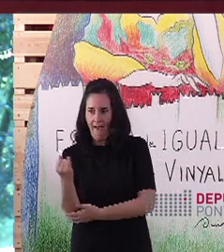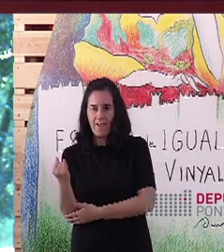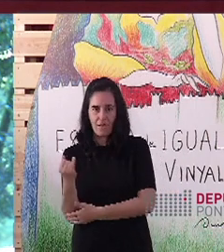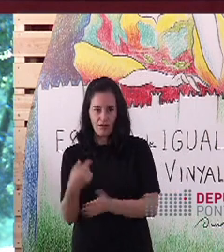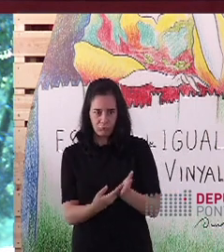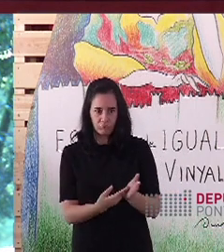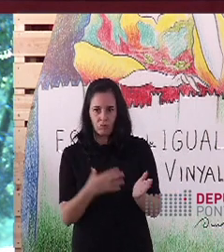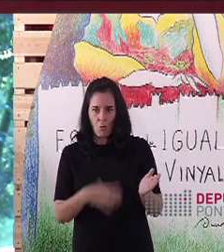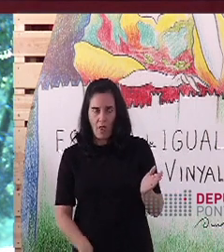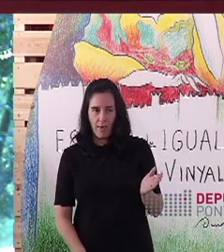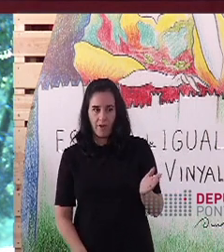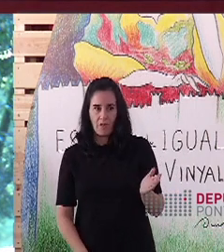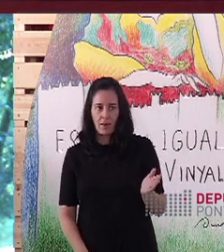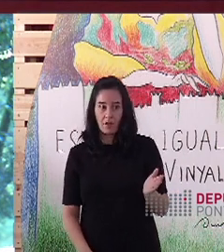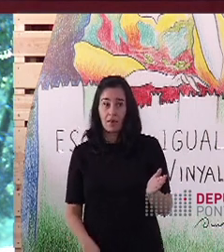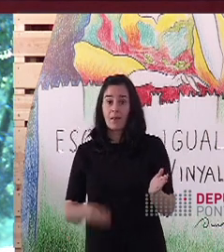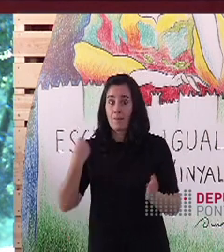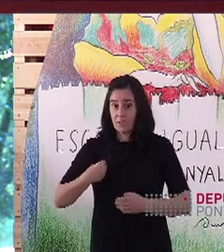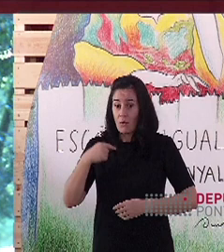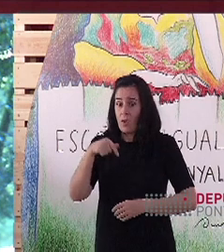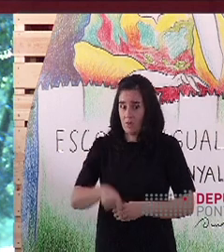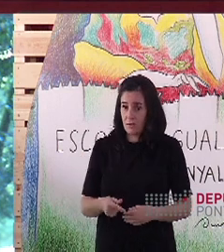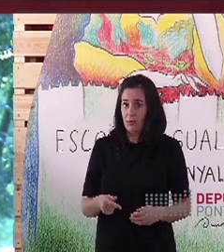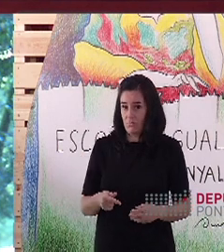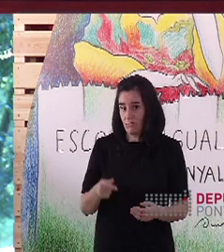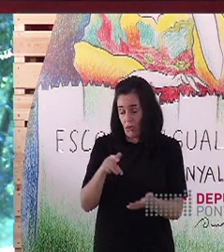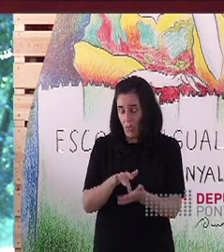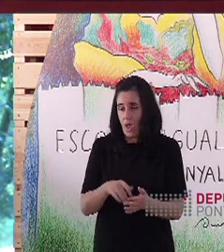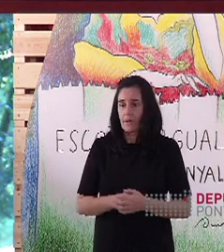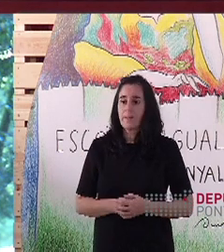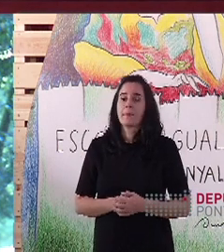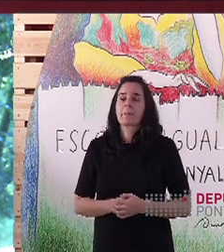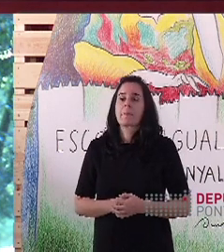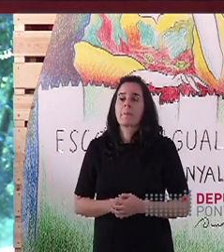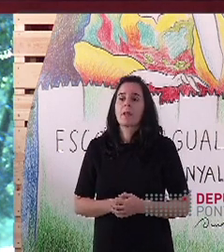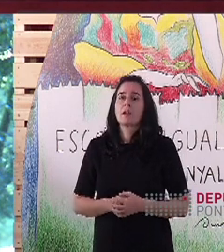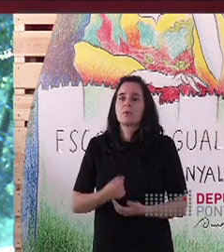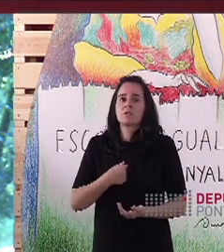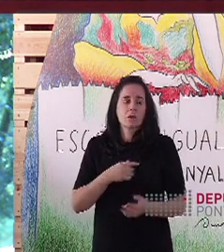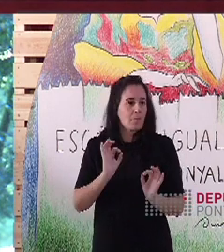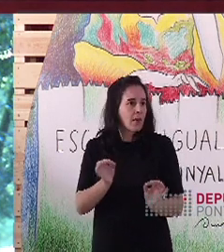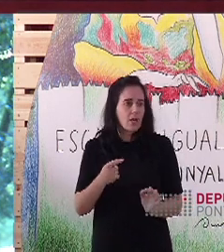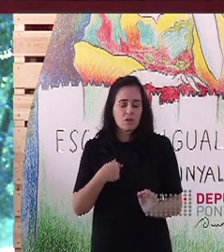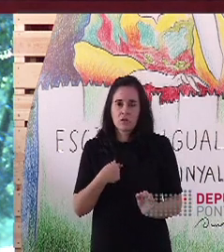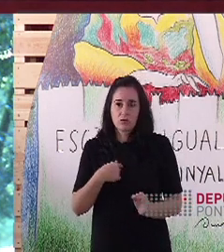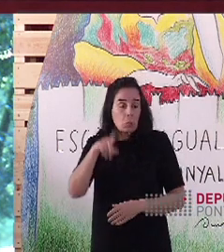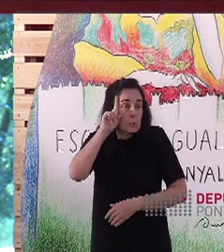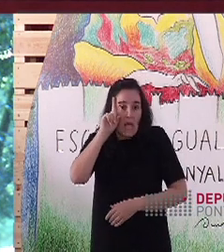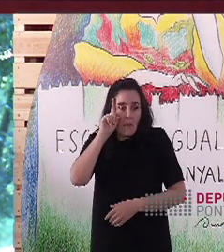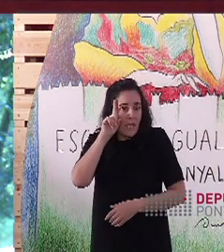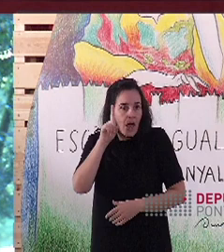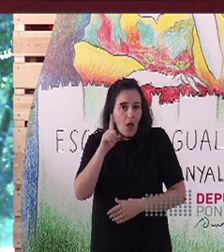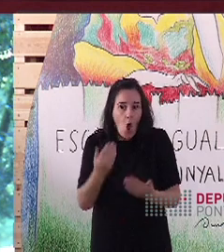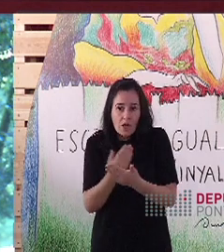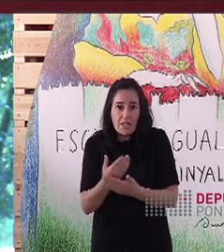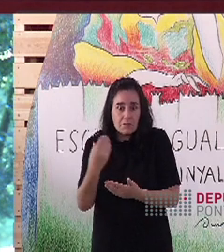bueno, esto fue lo que pasó. Y yo la verdad es que no sabía que esas jornadas se iban a celebrar y me